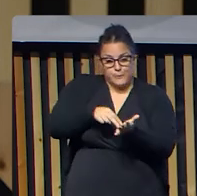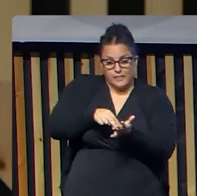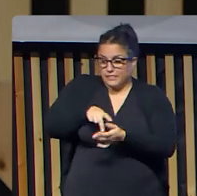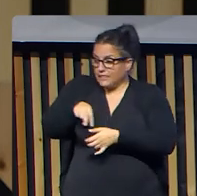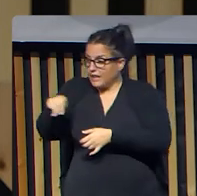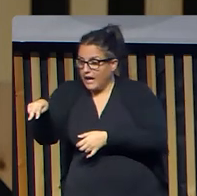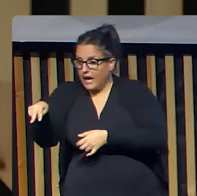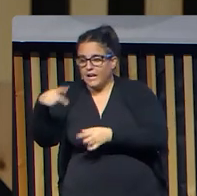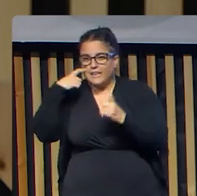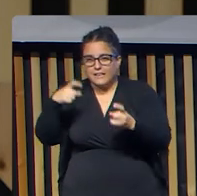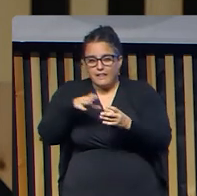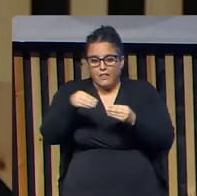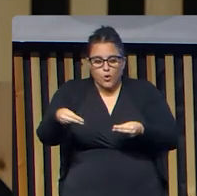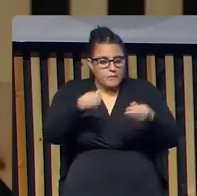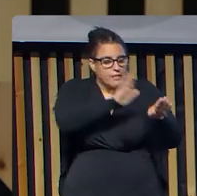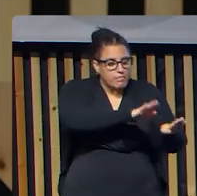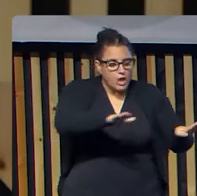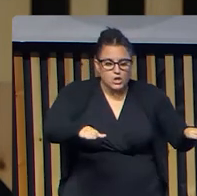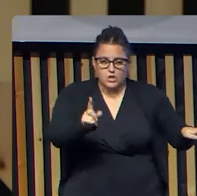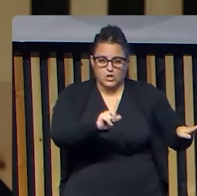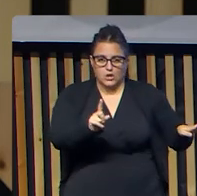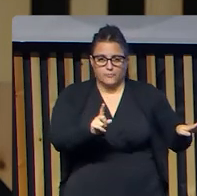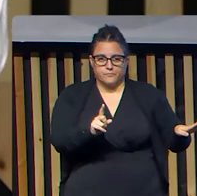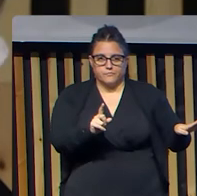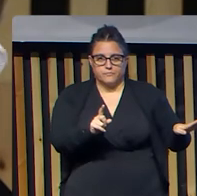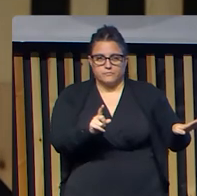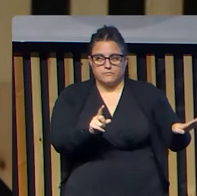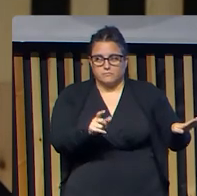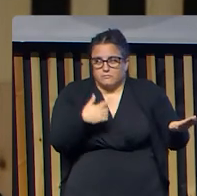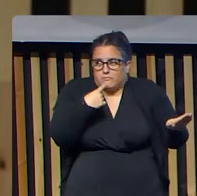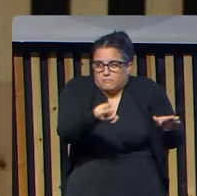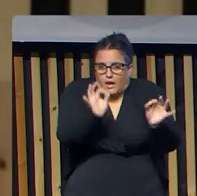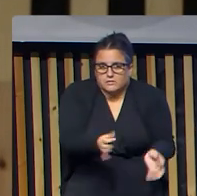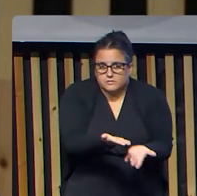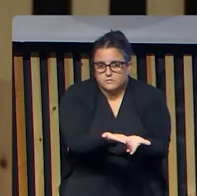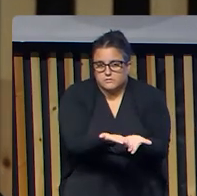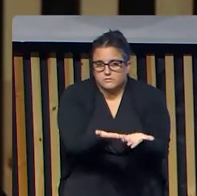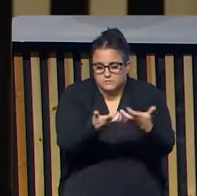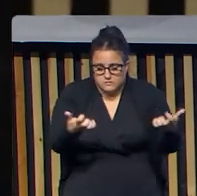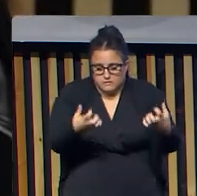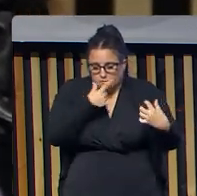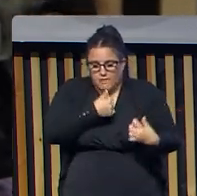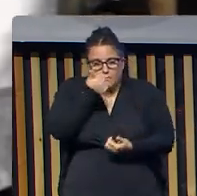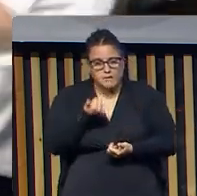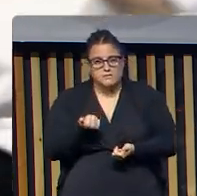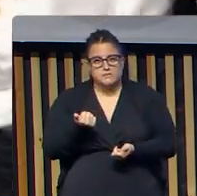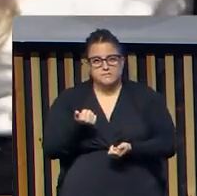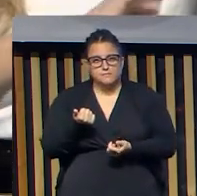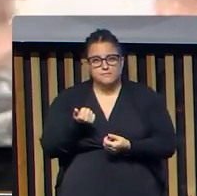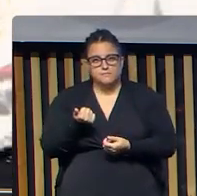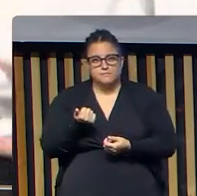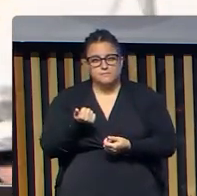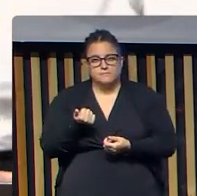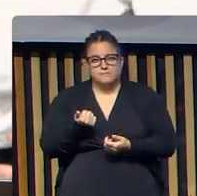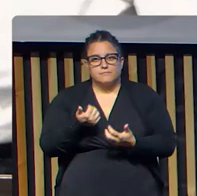y entonces este es interesante ellos se habían quitado el gorro de ingeniero que es con el que hablan entrado porque la cpu el PDF